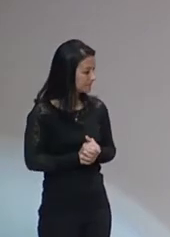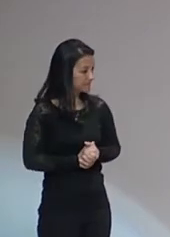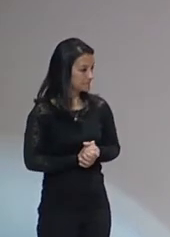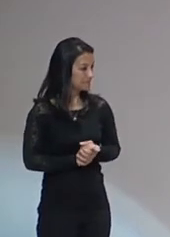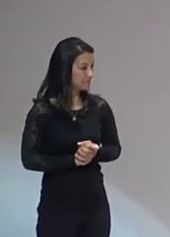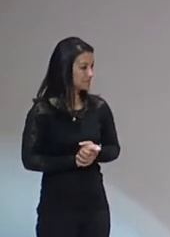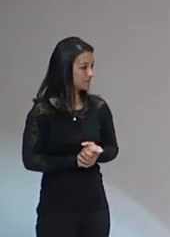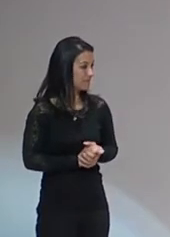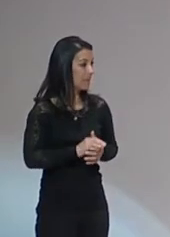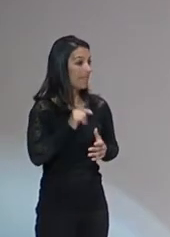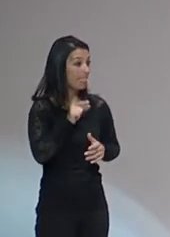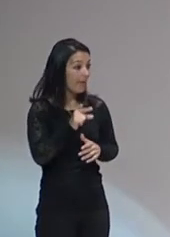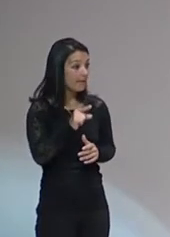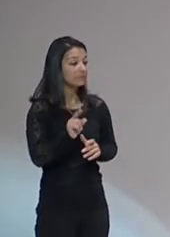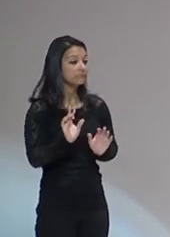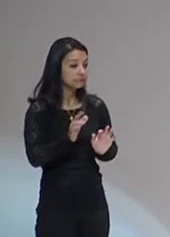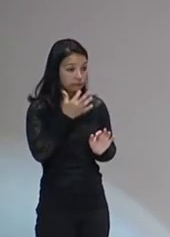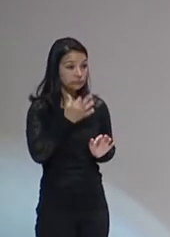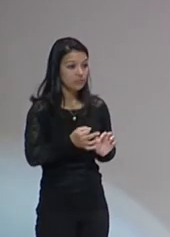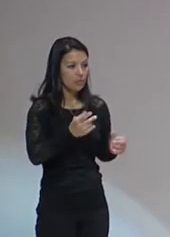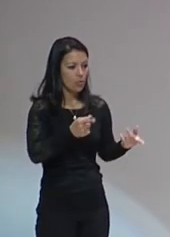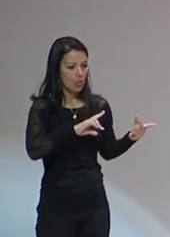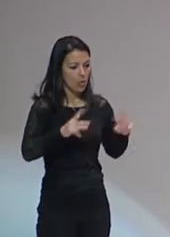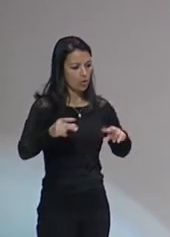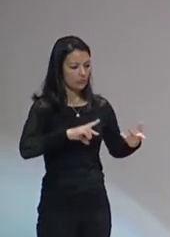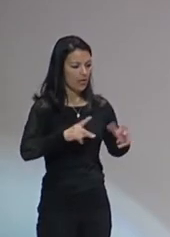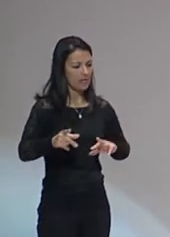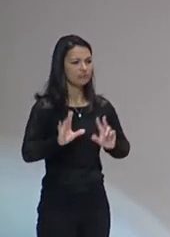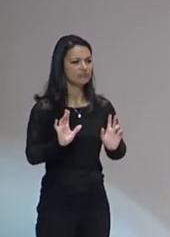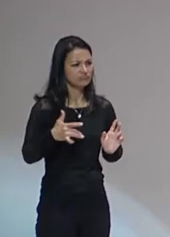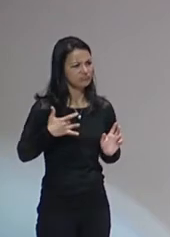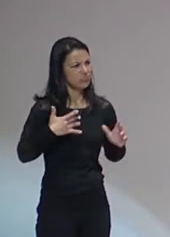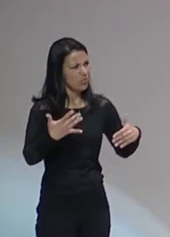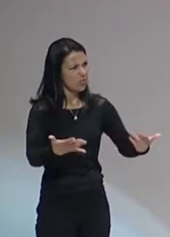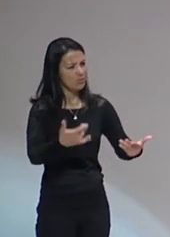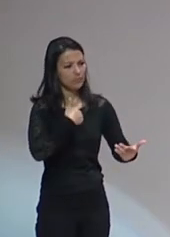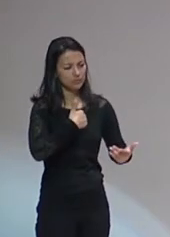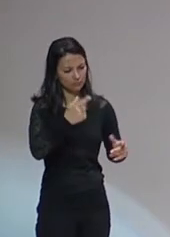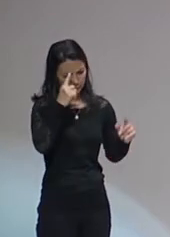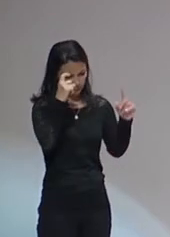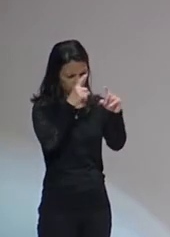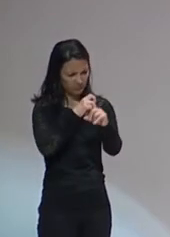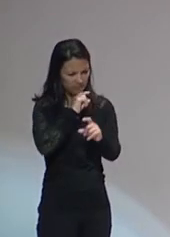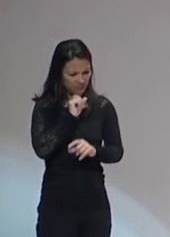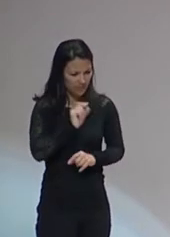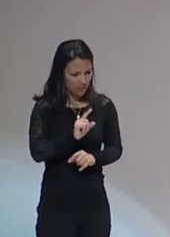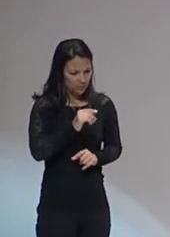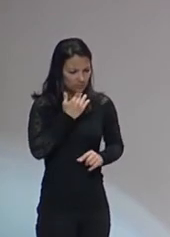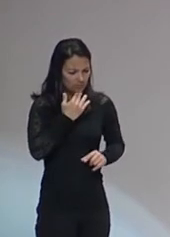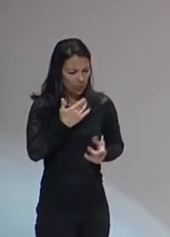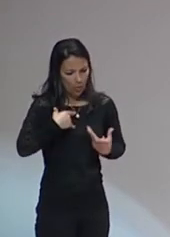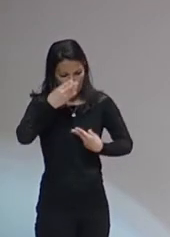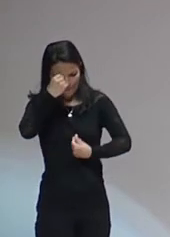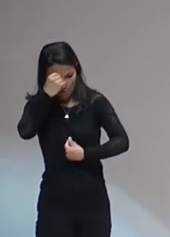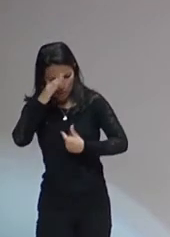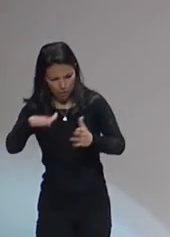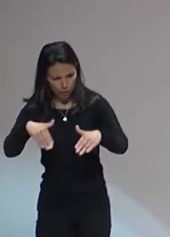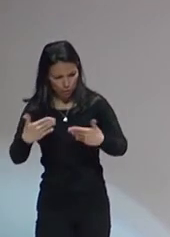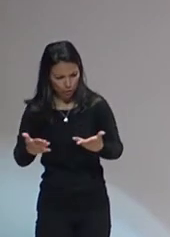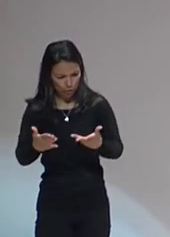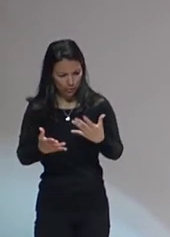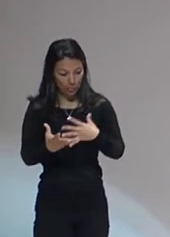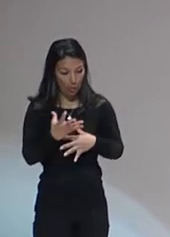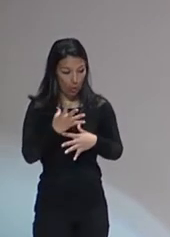suspensivos? Es un contrasentido porque la pregunta es si los valores los encarnamos en los procesos